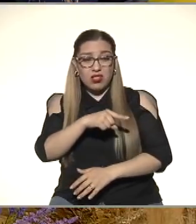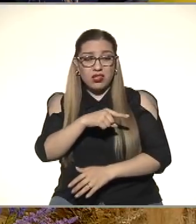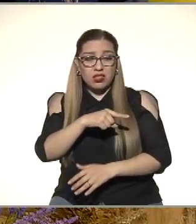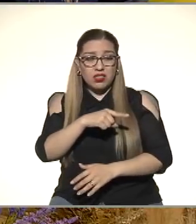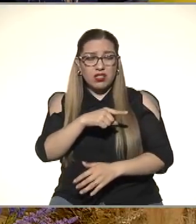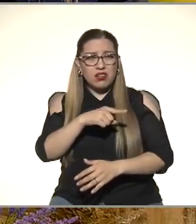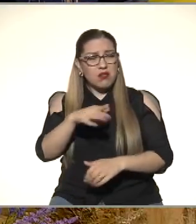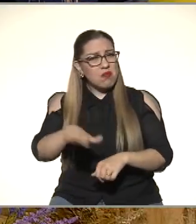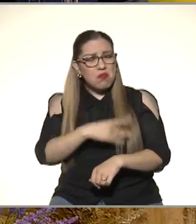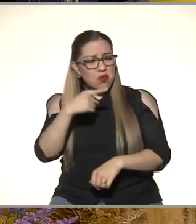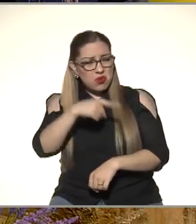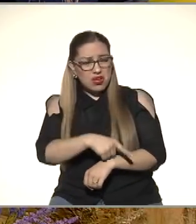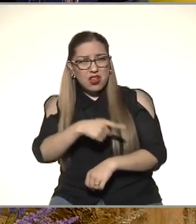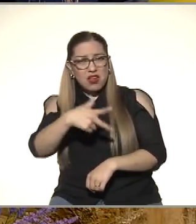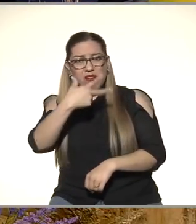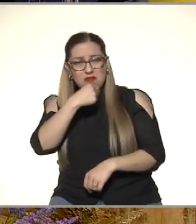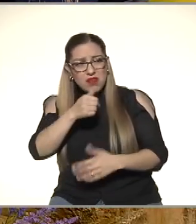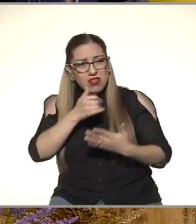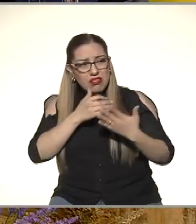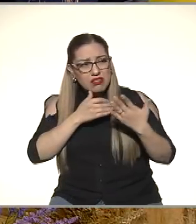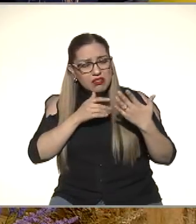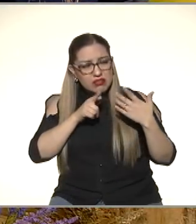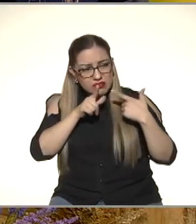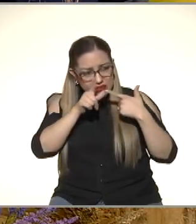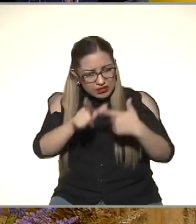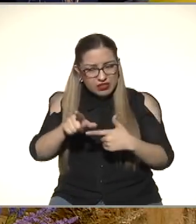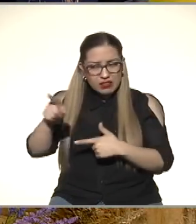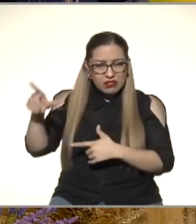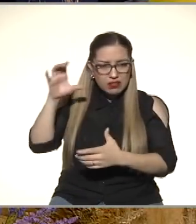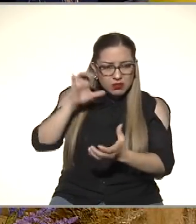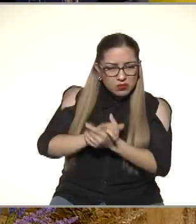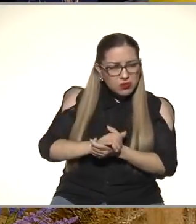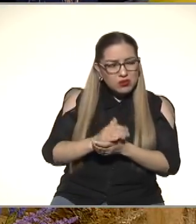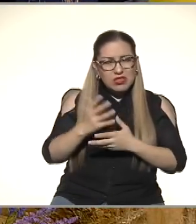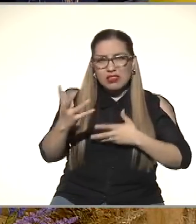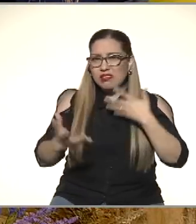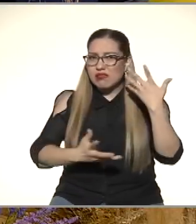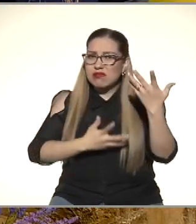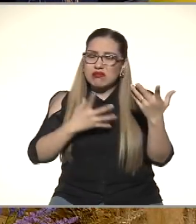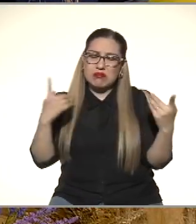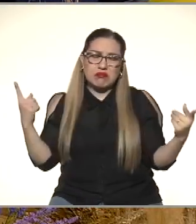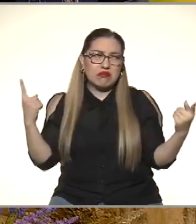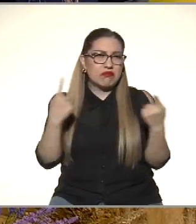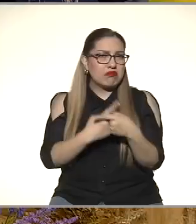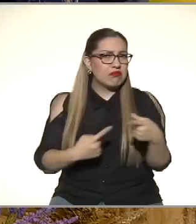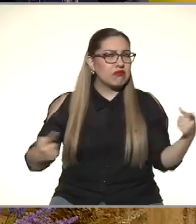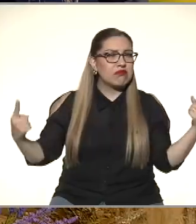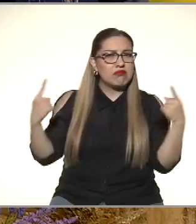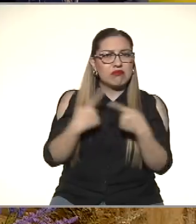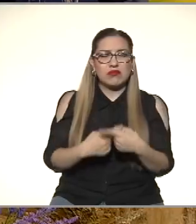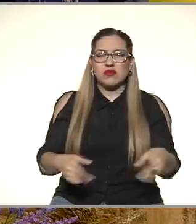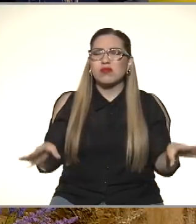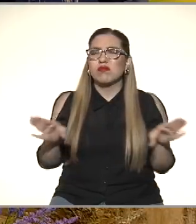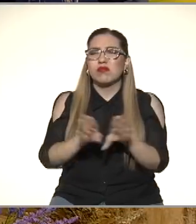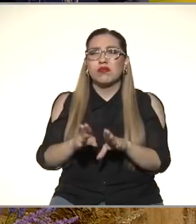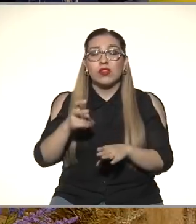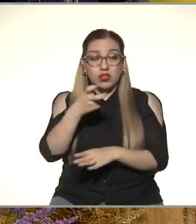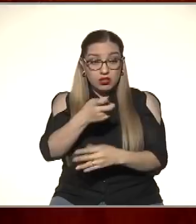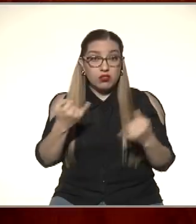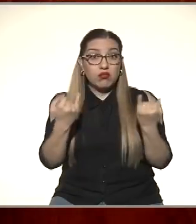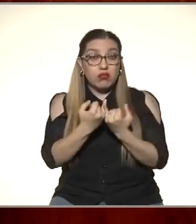por qué continúa con ella, por ejemplo. Y yendo más allá, hay comunidades donde esto pega a la